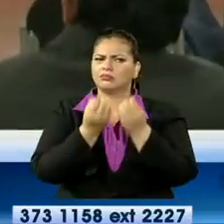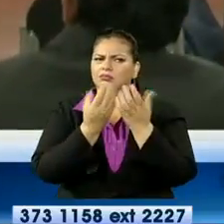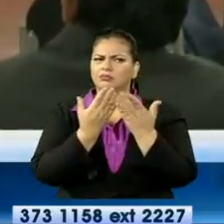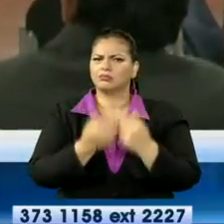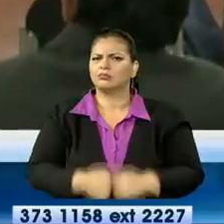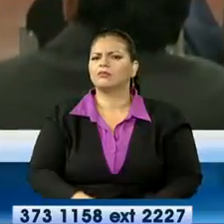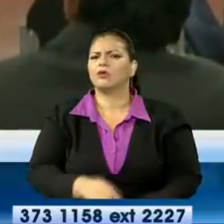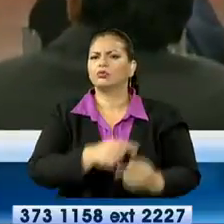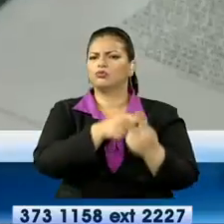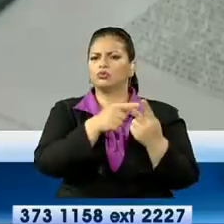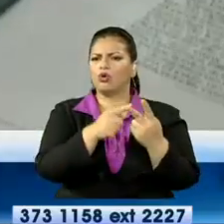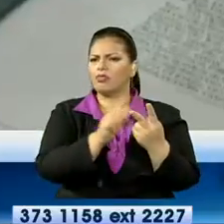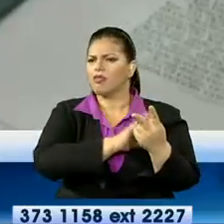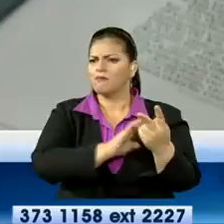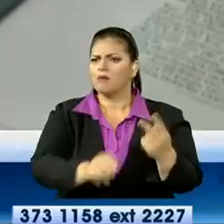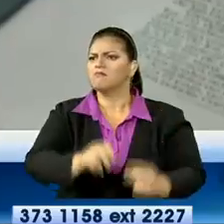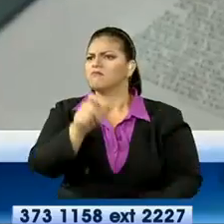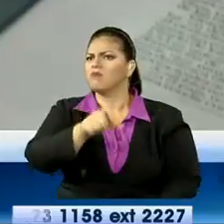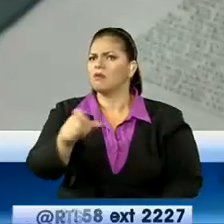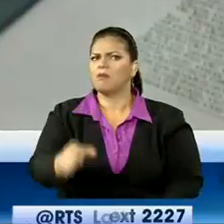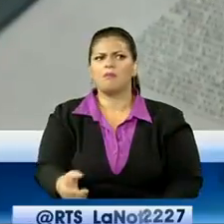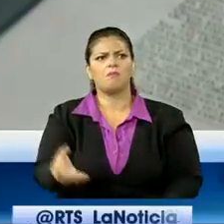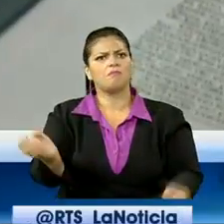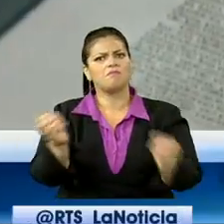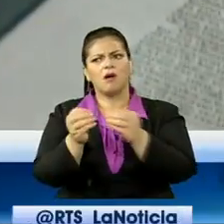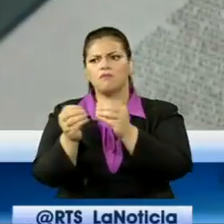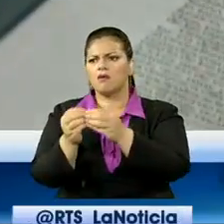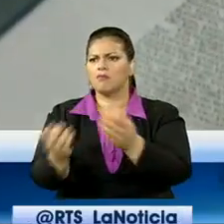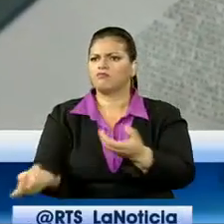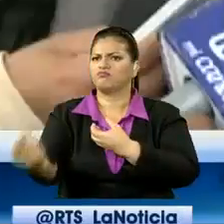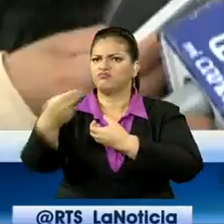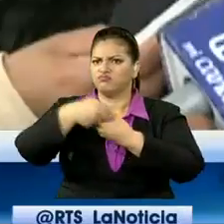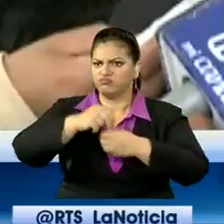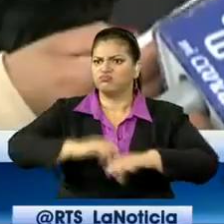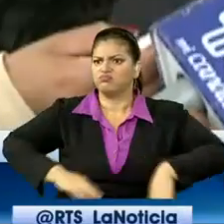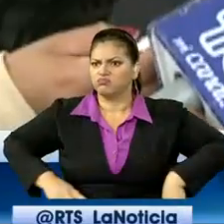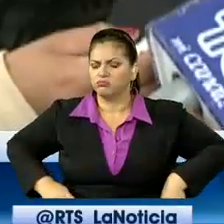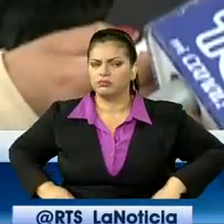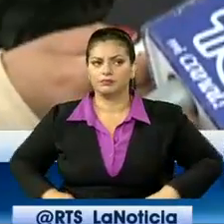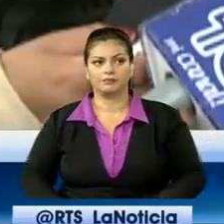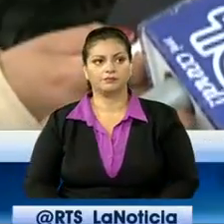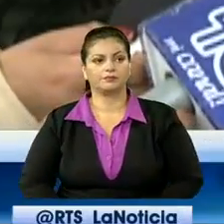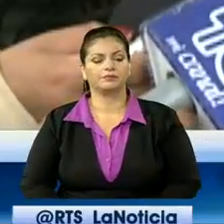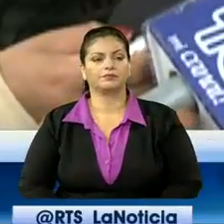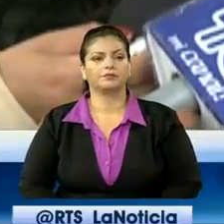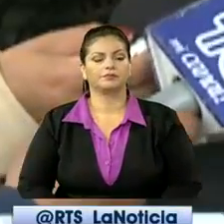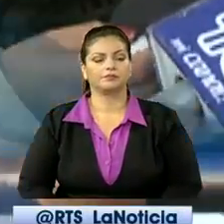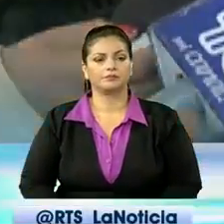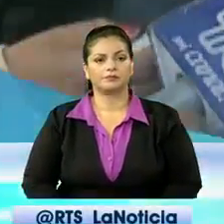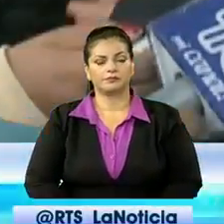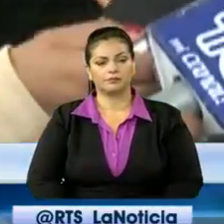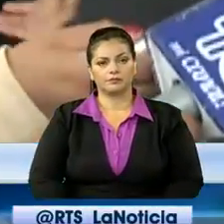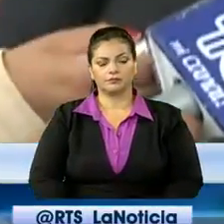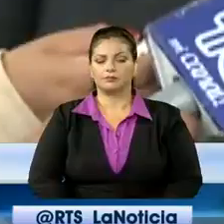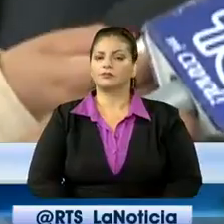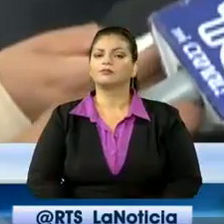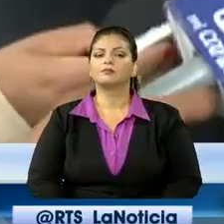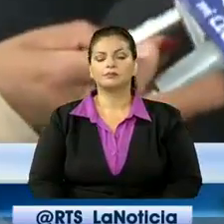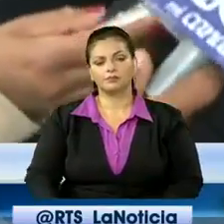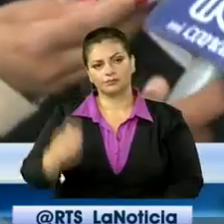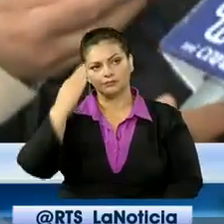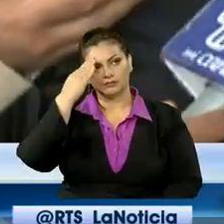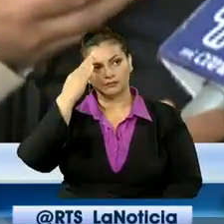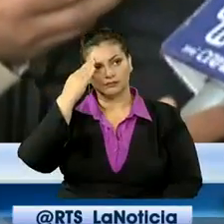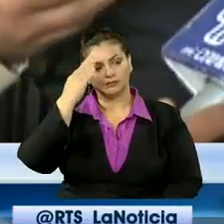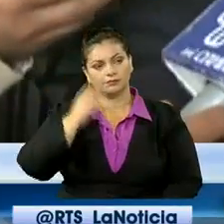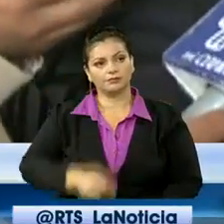más personas en el delito, no tendría asidero legal o argumento jurídico. Porque en el cohecho, por norma general y conforme